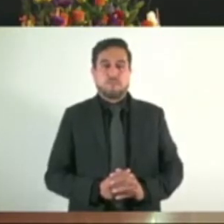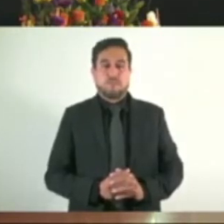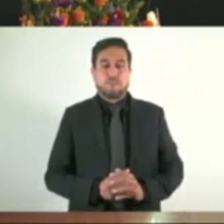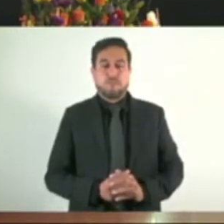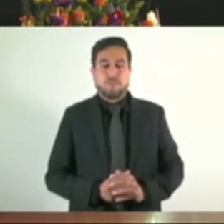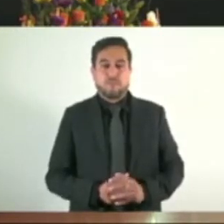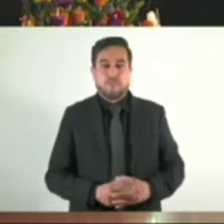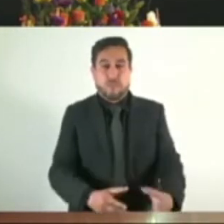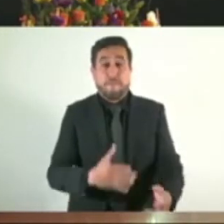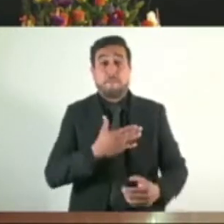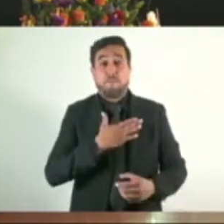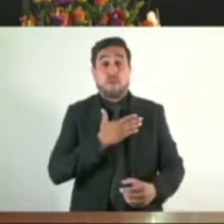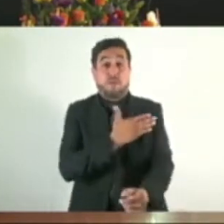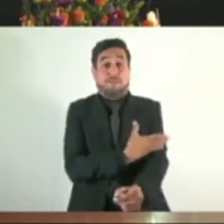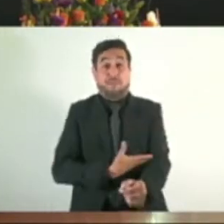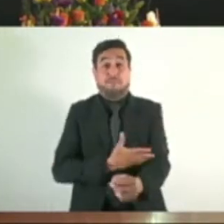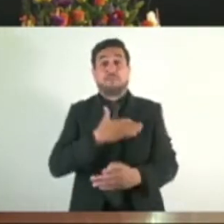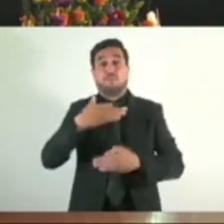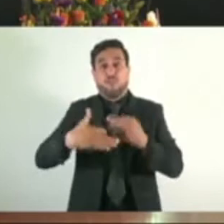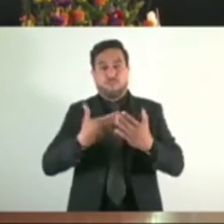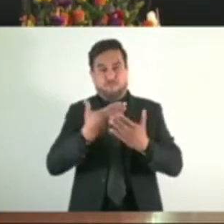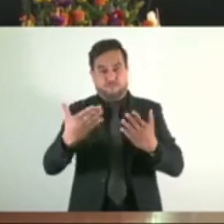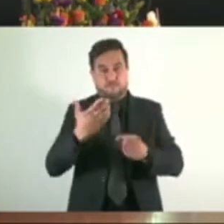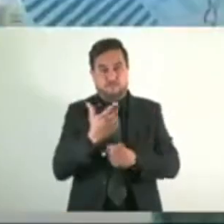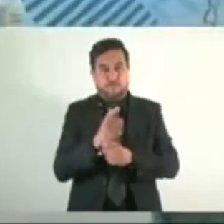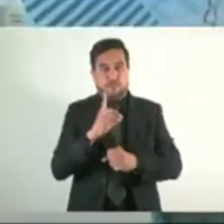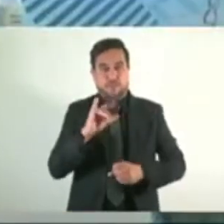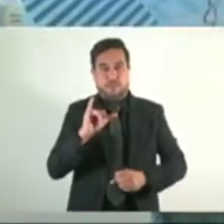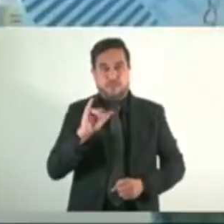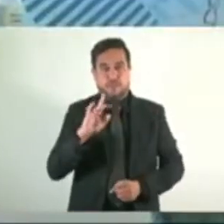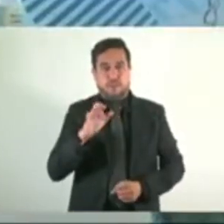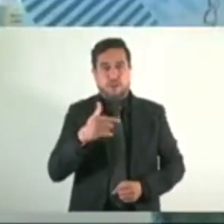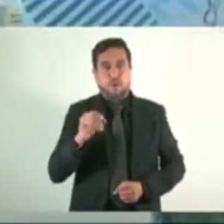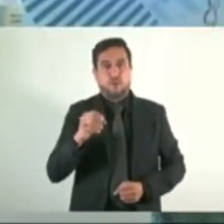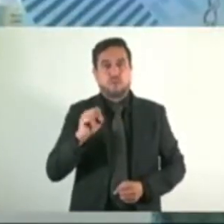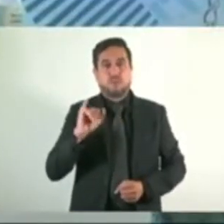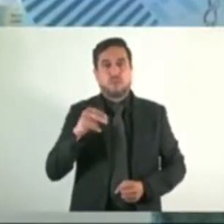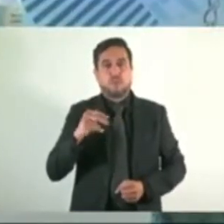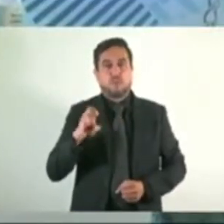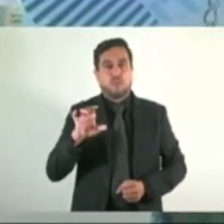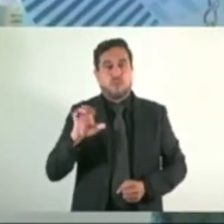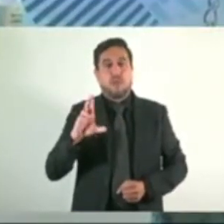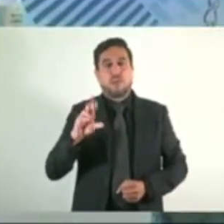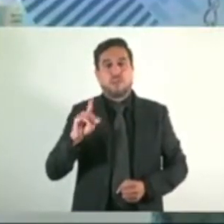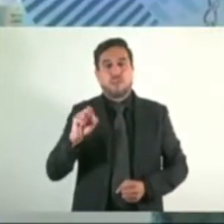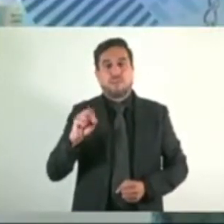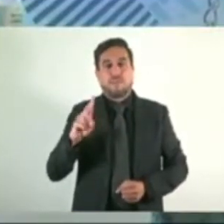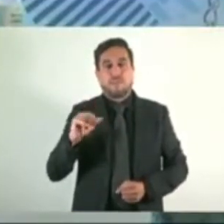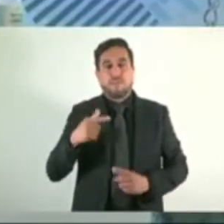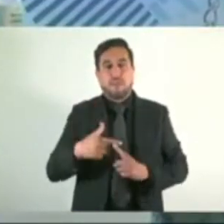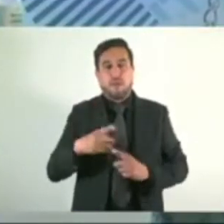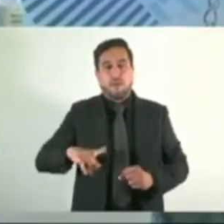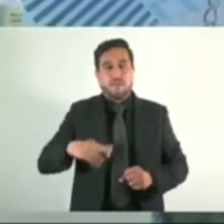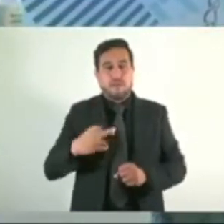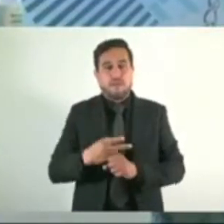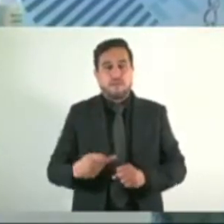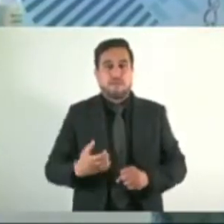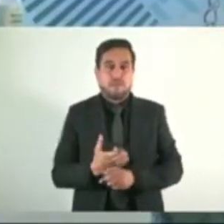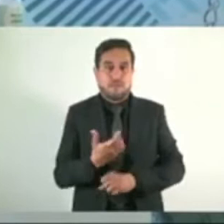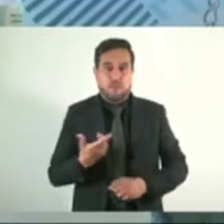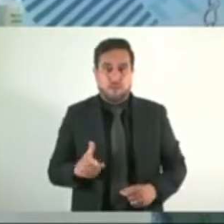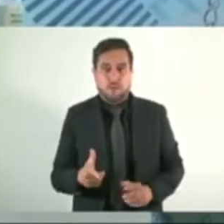Muy buenas tardes a todos. Licenciado Diego Sinué Rodríguez Vallejo, gobernador constitucional del Estado de